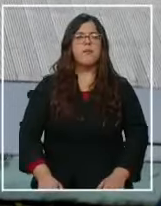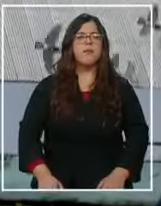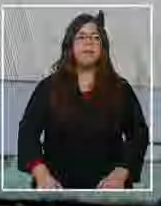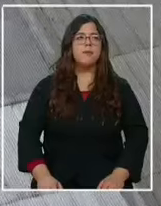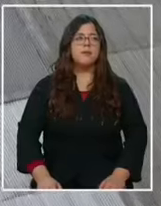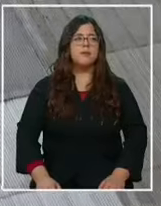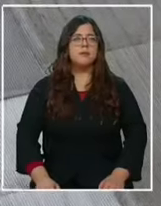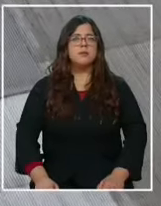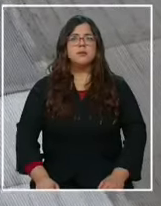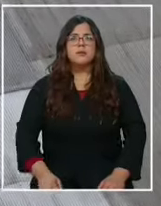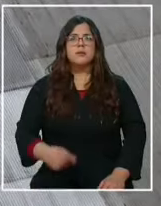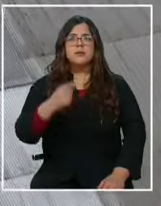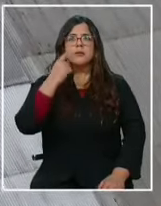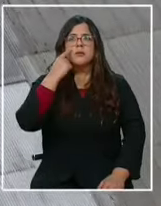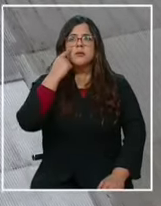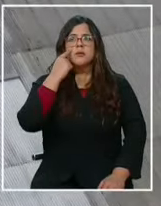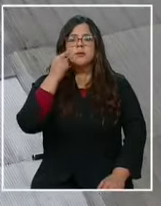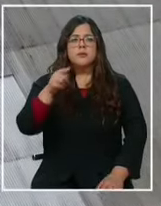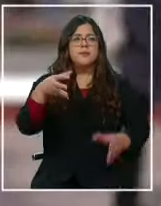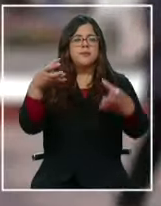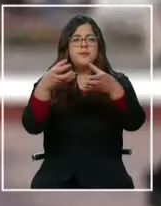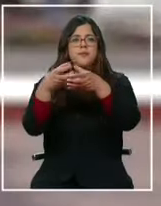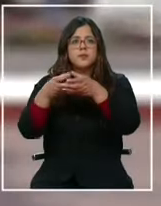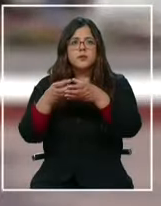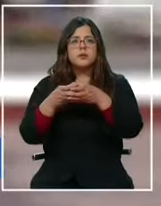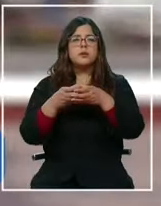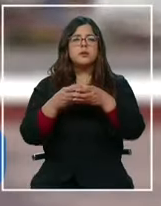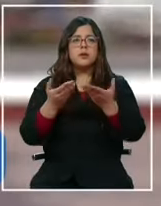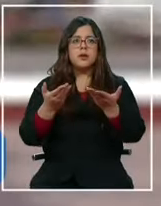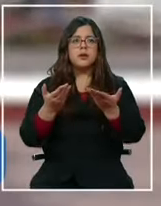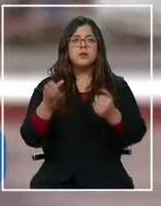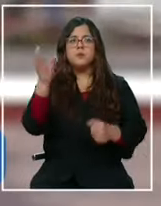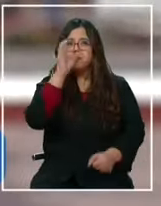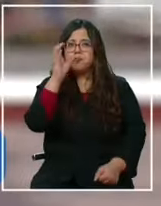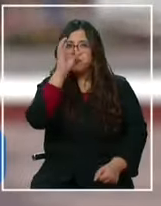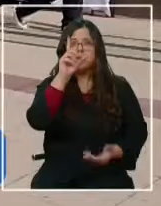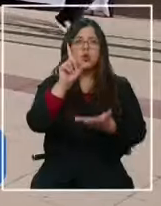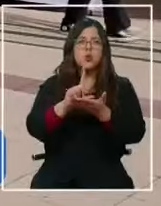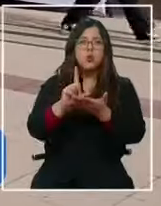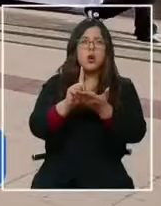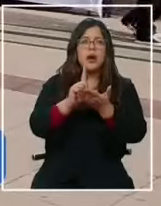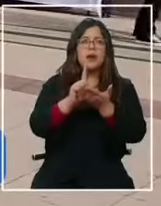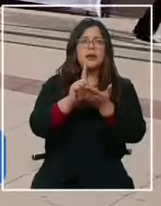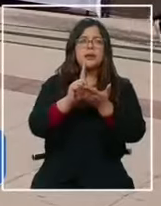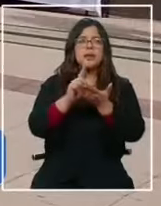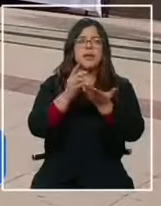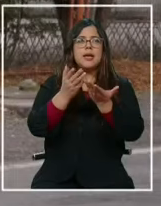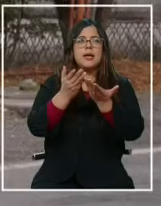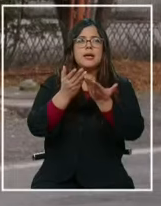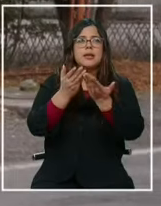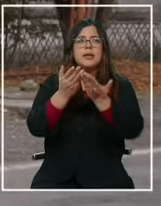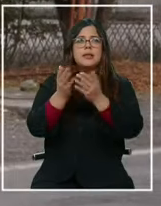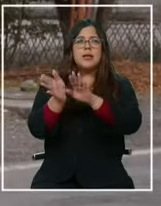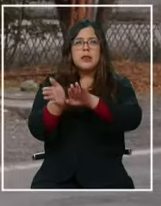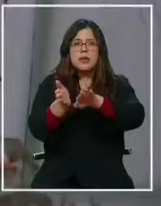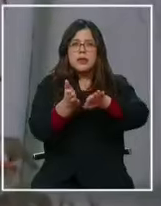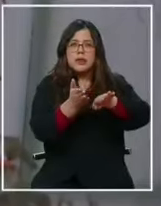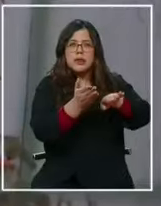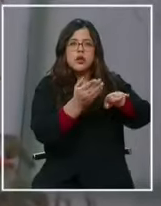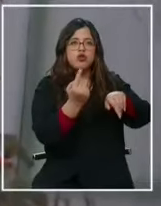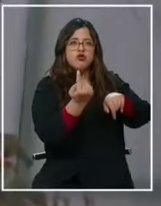Hay que recalcar que estas bandas buscan precisamente estos lugares apartados y alejados, un poco solidarios, un